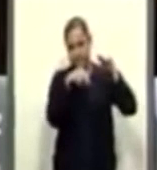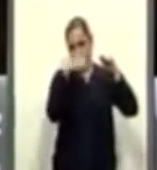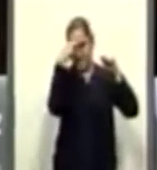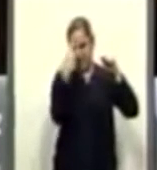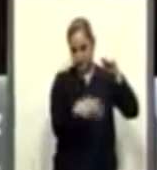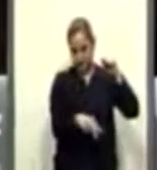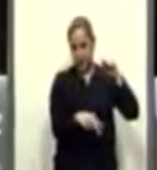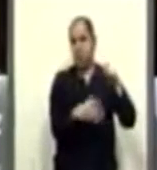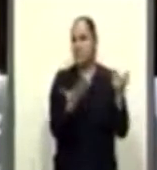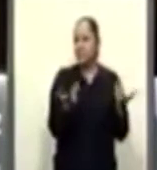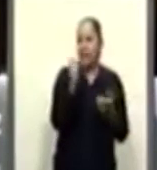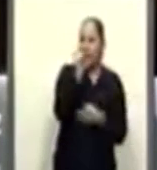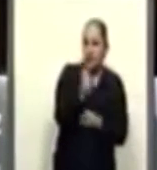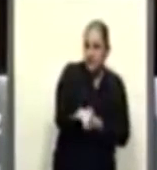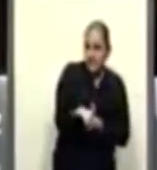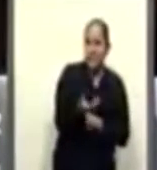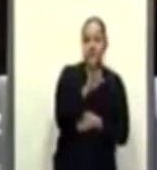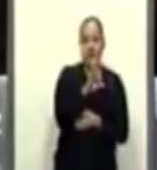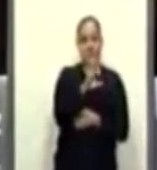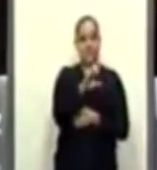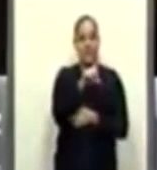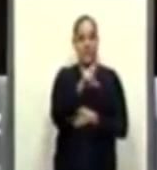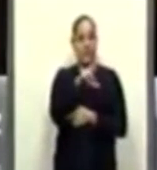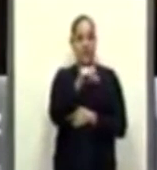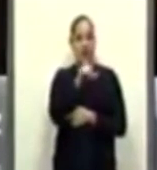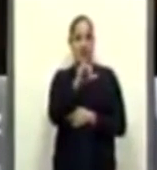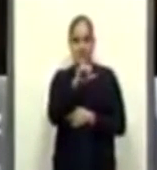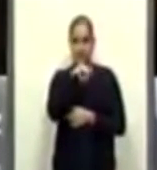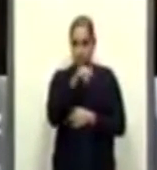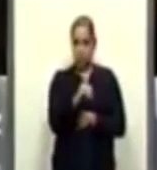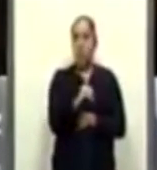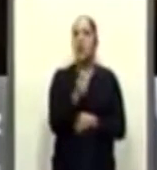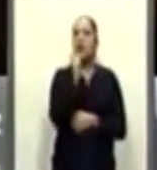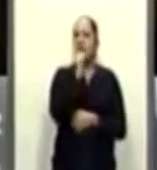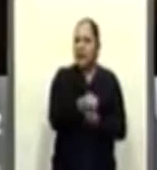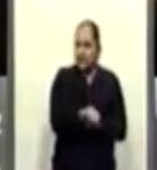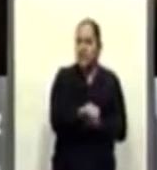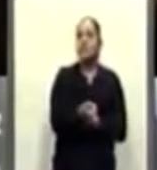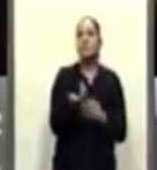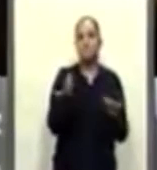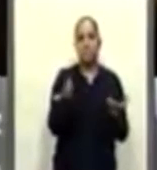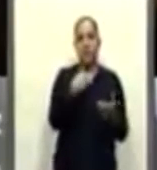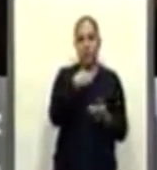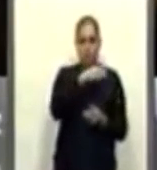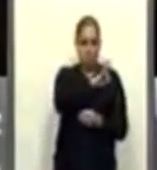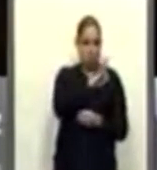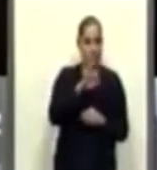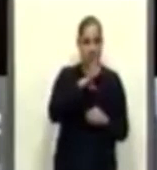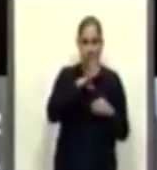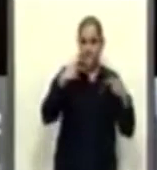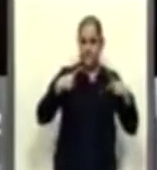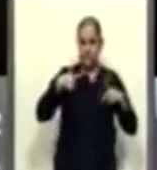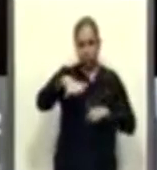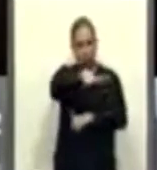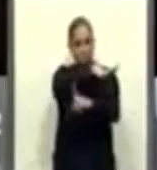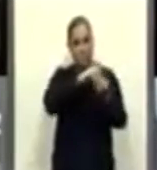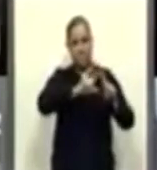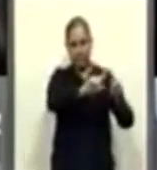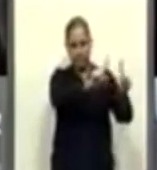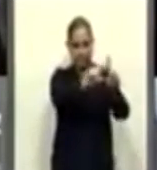decir, el federalismo puede ser entendido como el respeto a un pluralismo de las sociedades